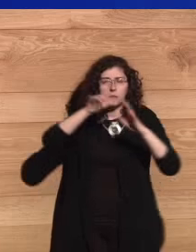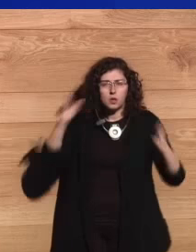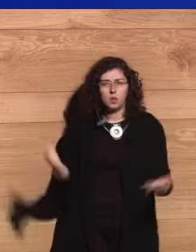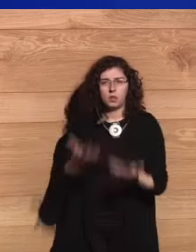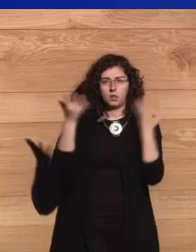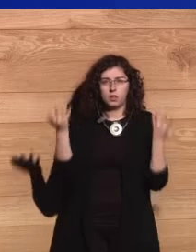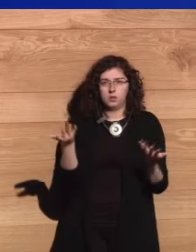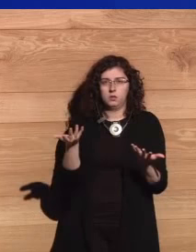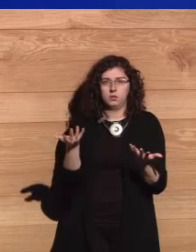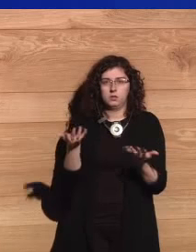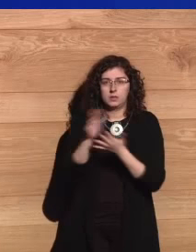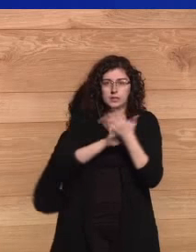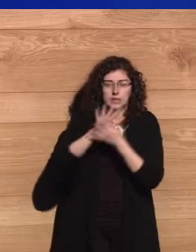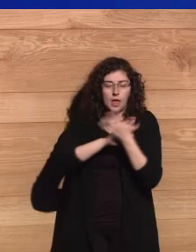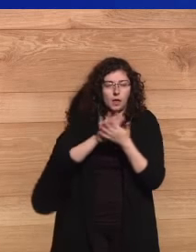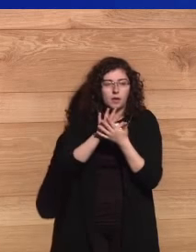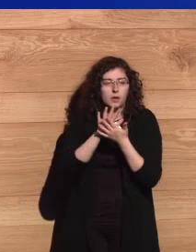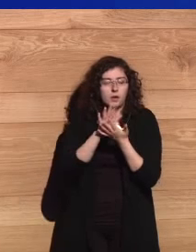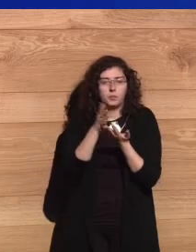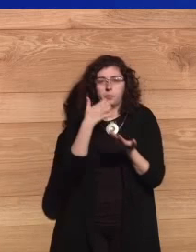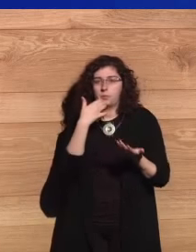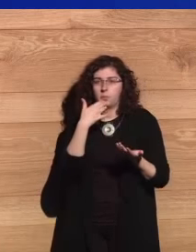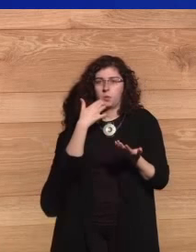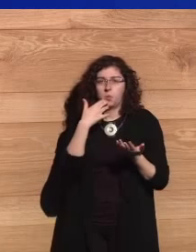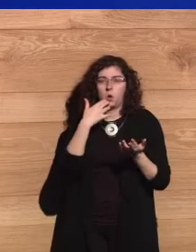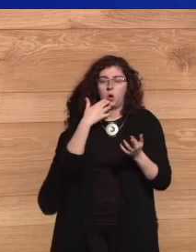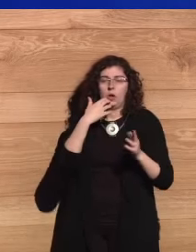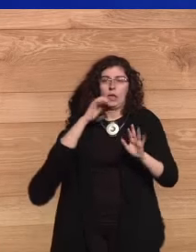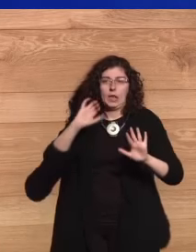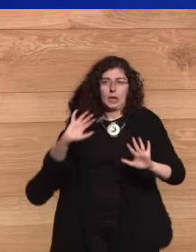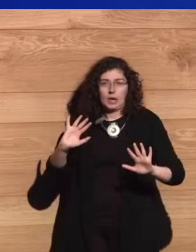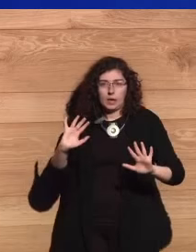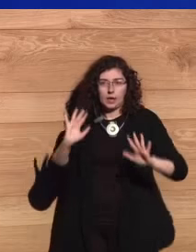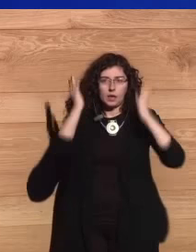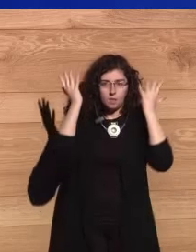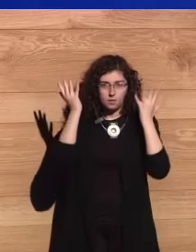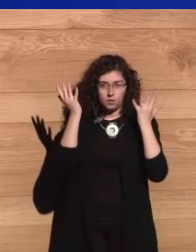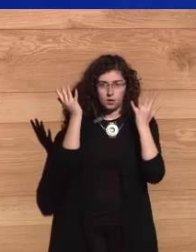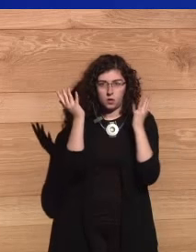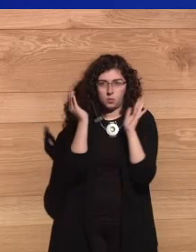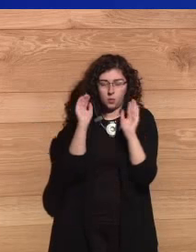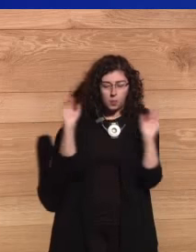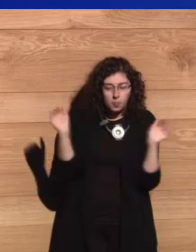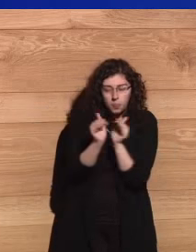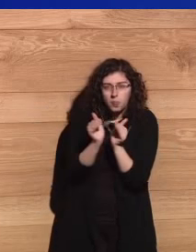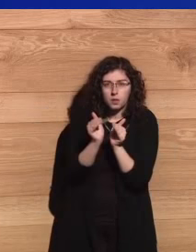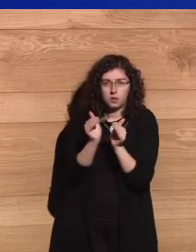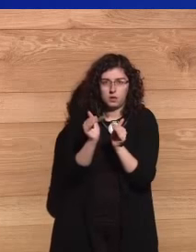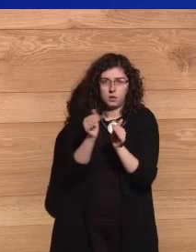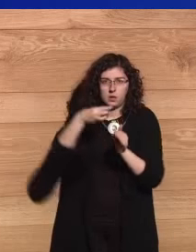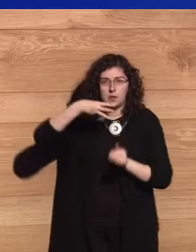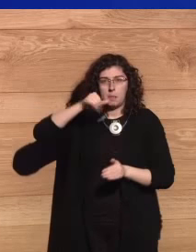manifiesta igualmente y mucho en lo que llamamos la revolución de la miniaturización,